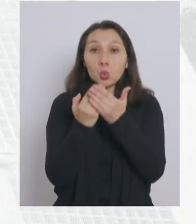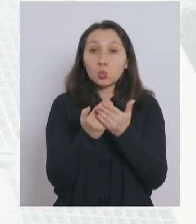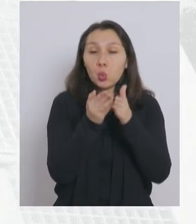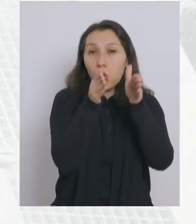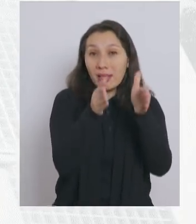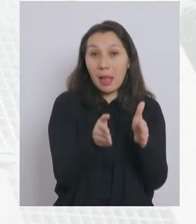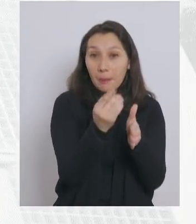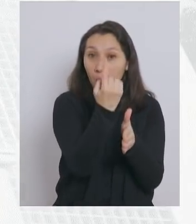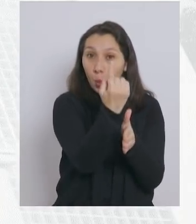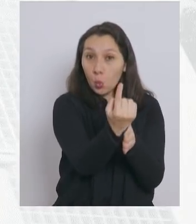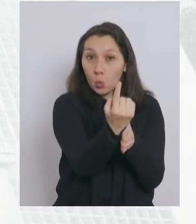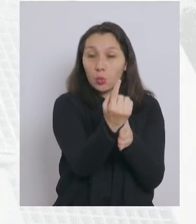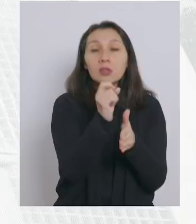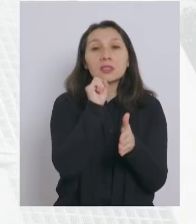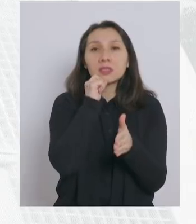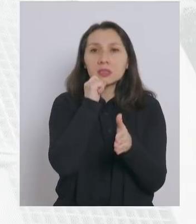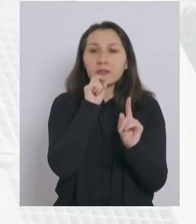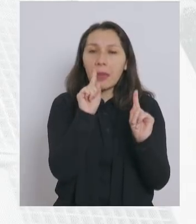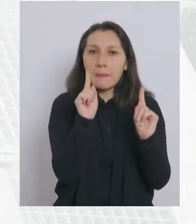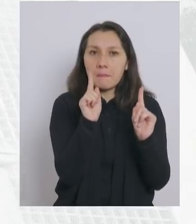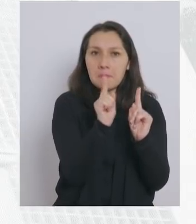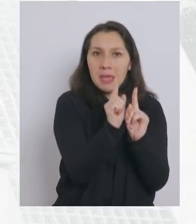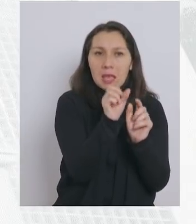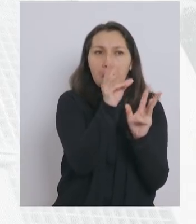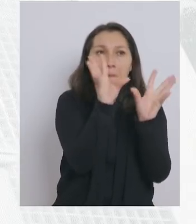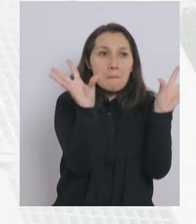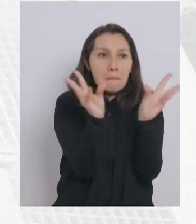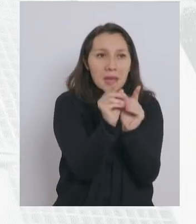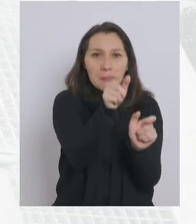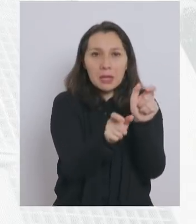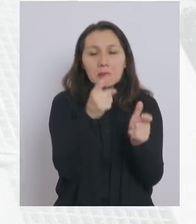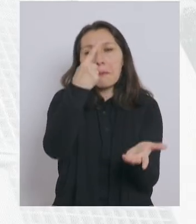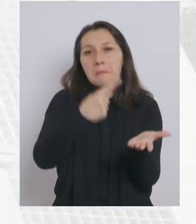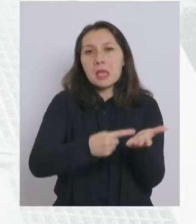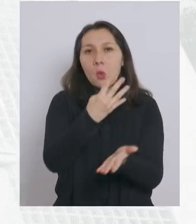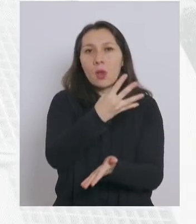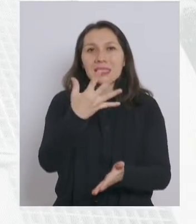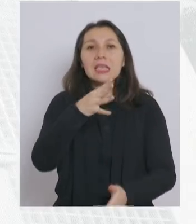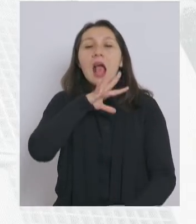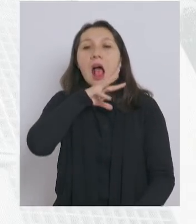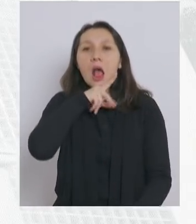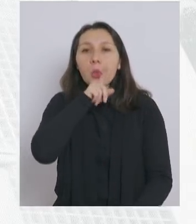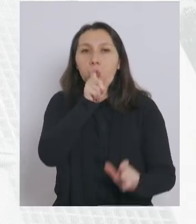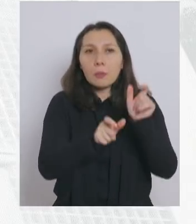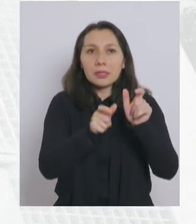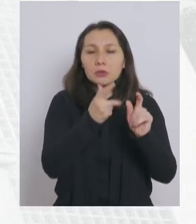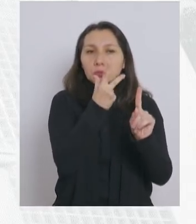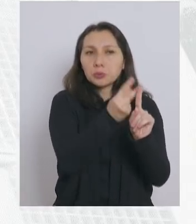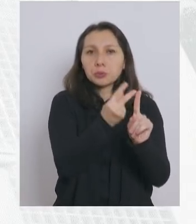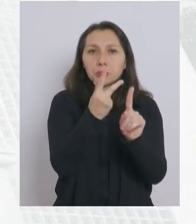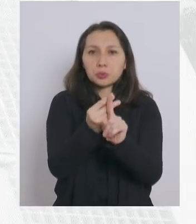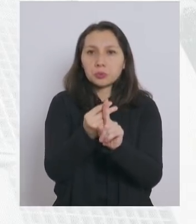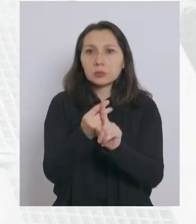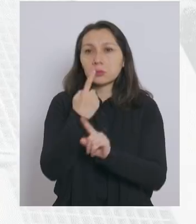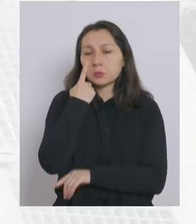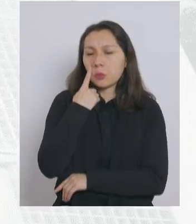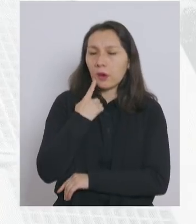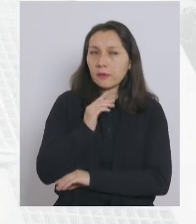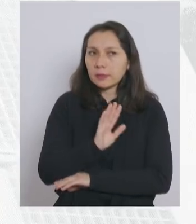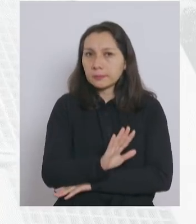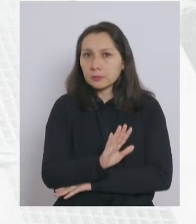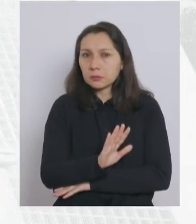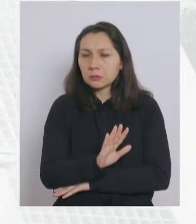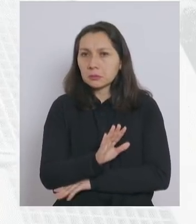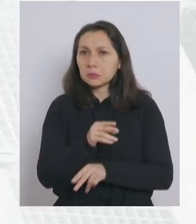una cantidad acotada de participantes, 1.045 adultos fueron en este caso, y se probó el régimen, o sea, si